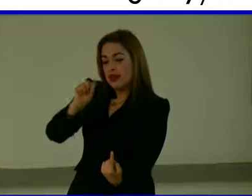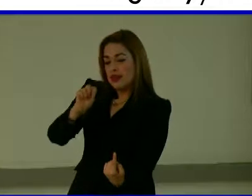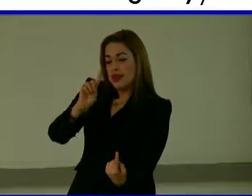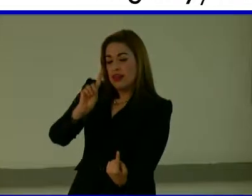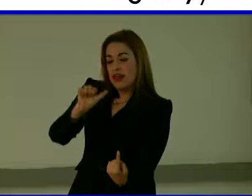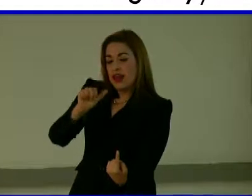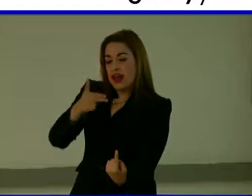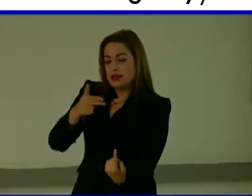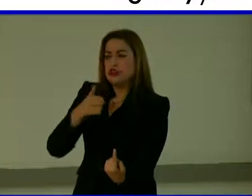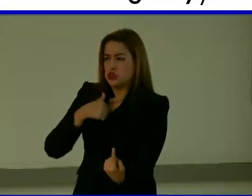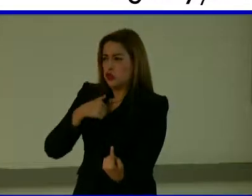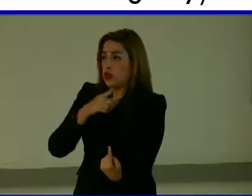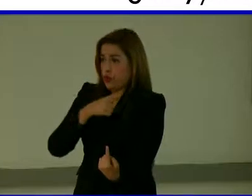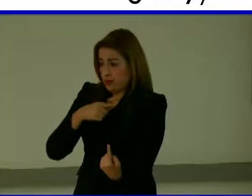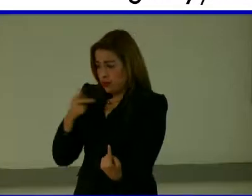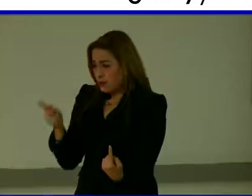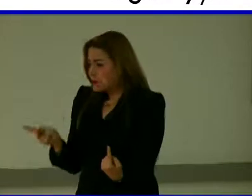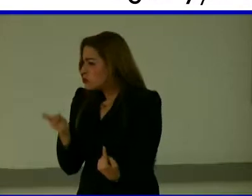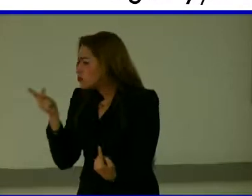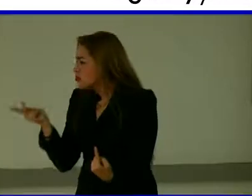problemas, a ver qué otros problemas hay.